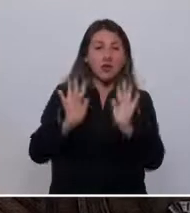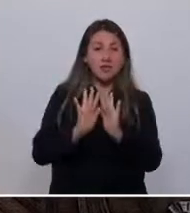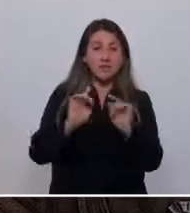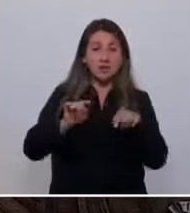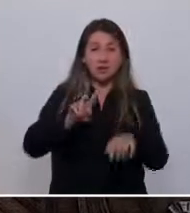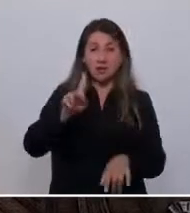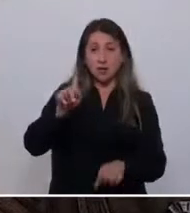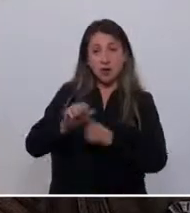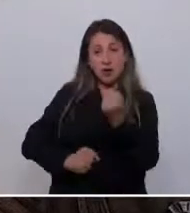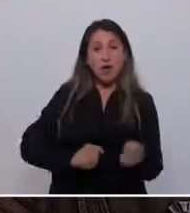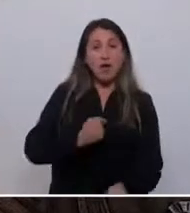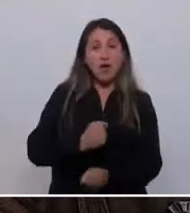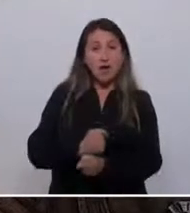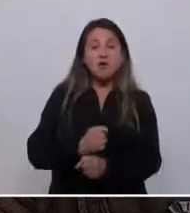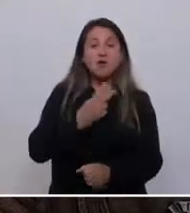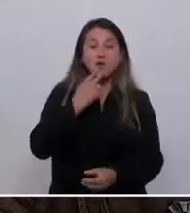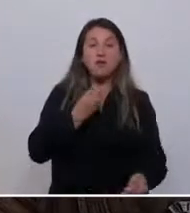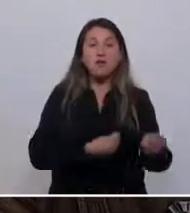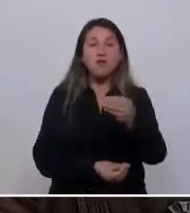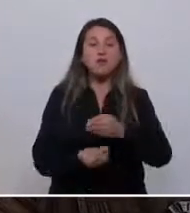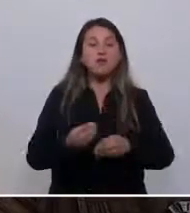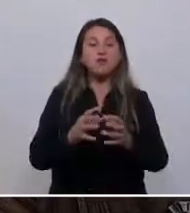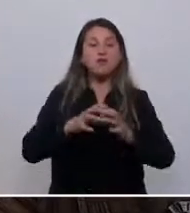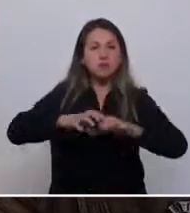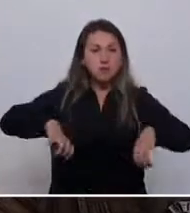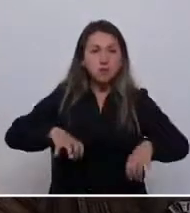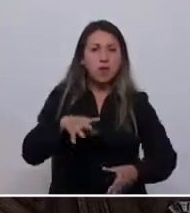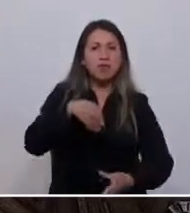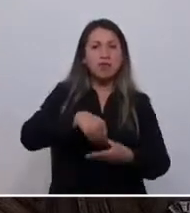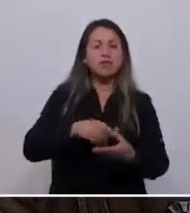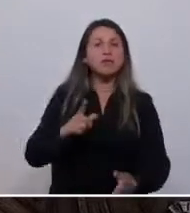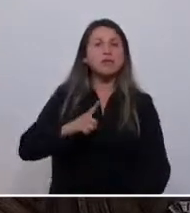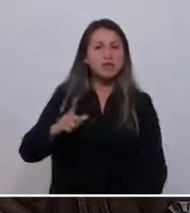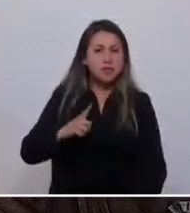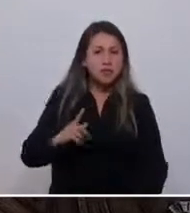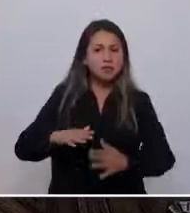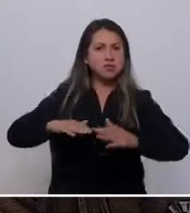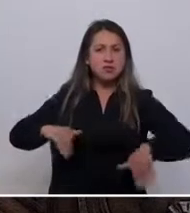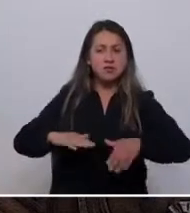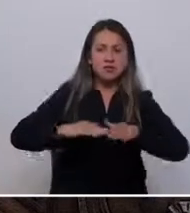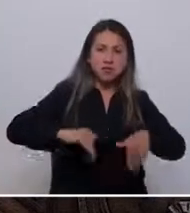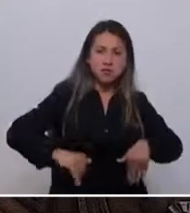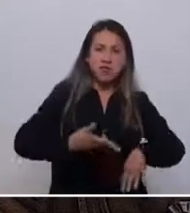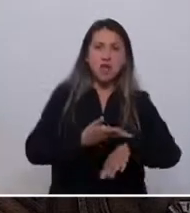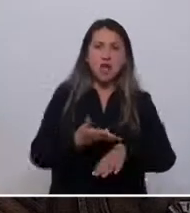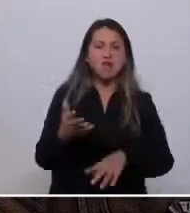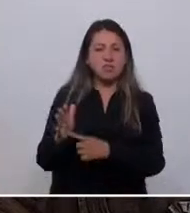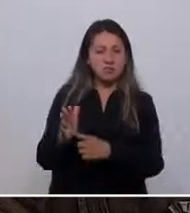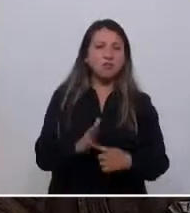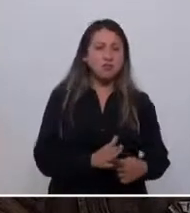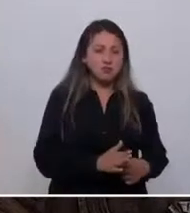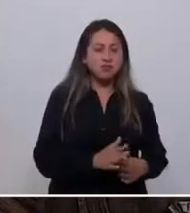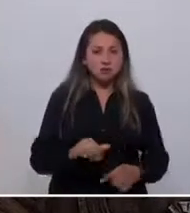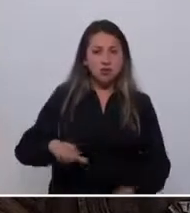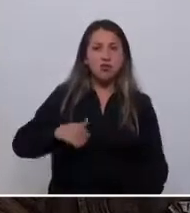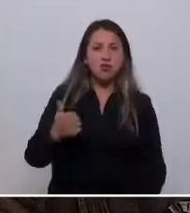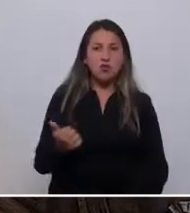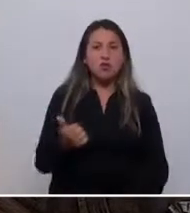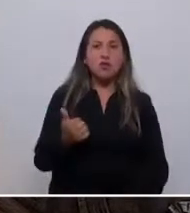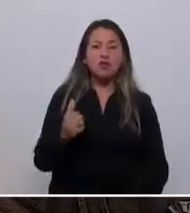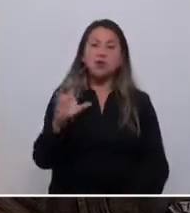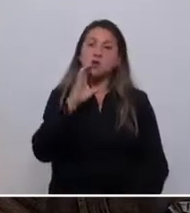21 años conviví con la segregación al interior de liceos, donde existía la discriminación de jóvenes del curso